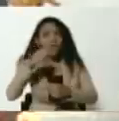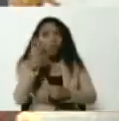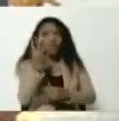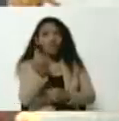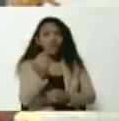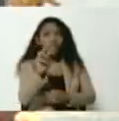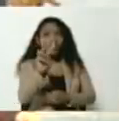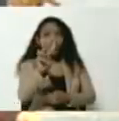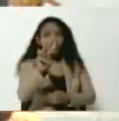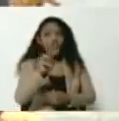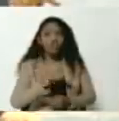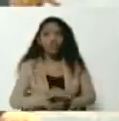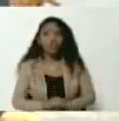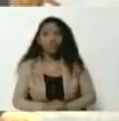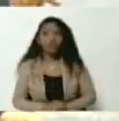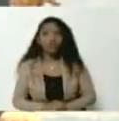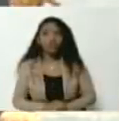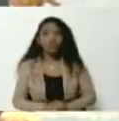2,